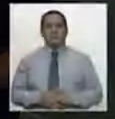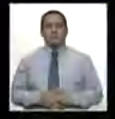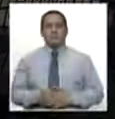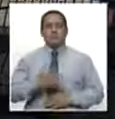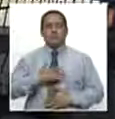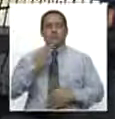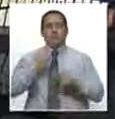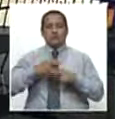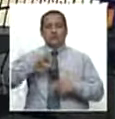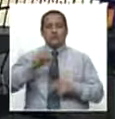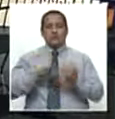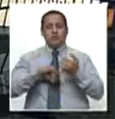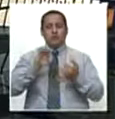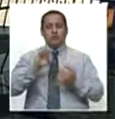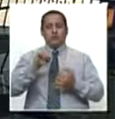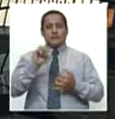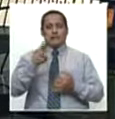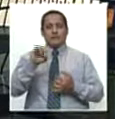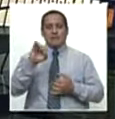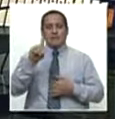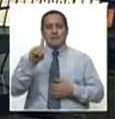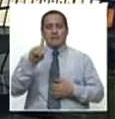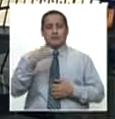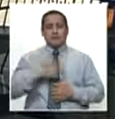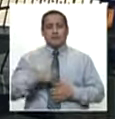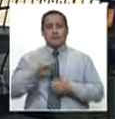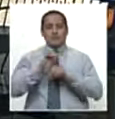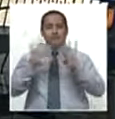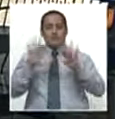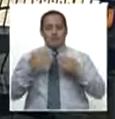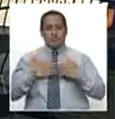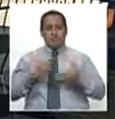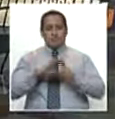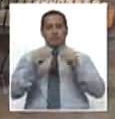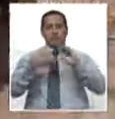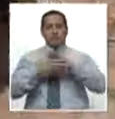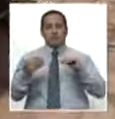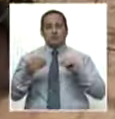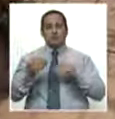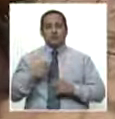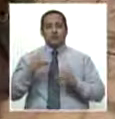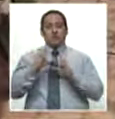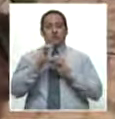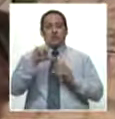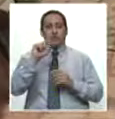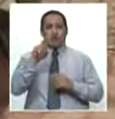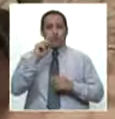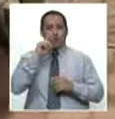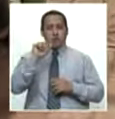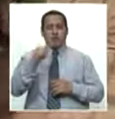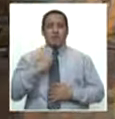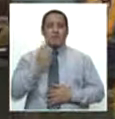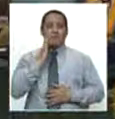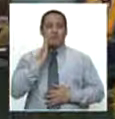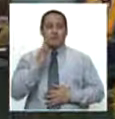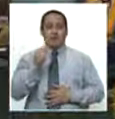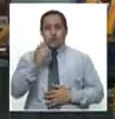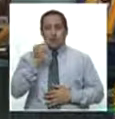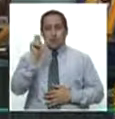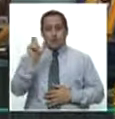Mi nombre es José David y tengo 19 años, eso es mi historia. Soy Gloria Pineda, mamá de José David.